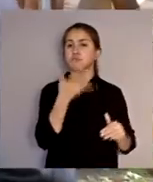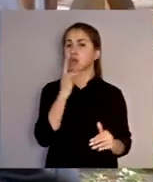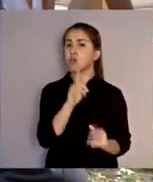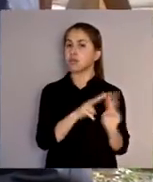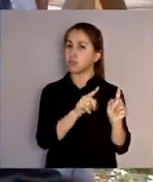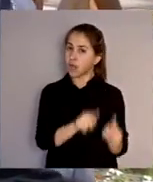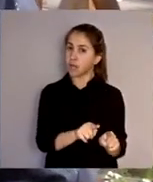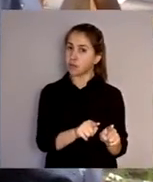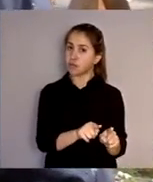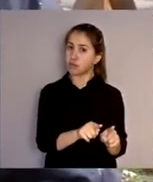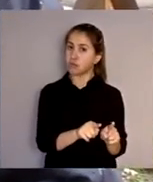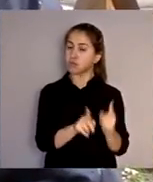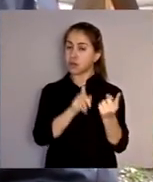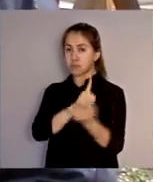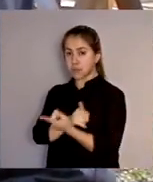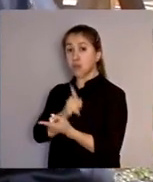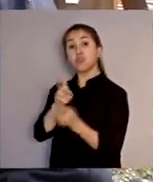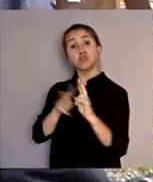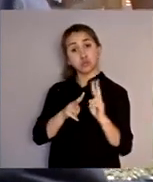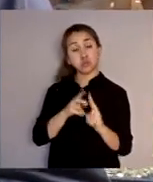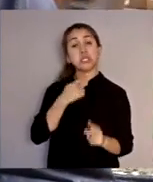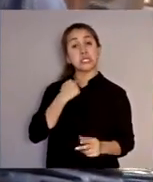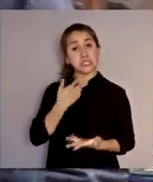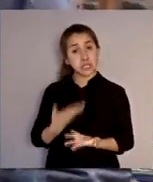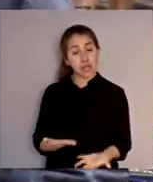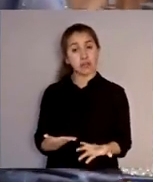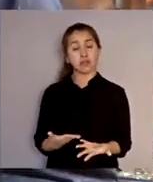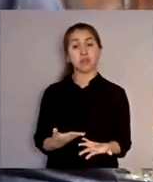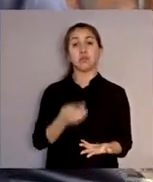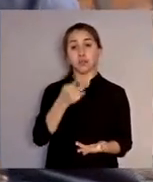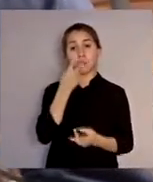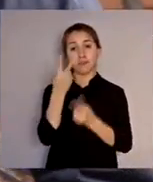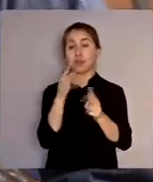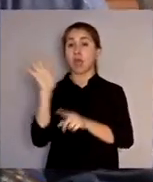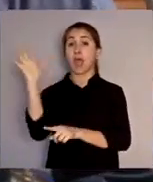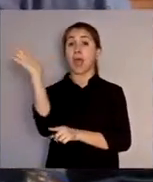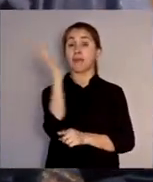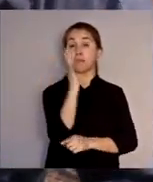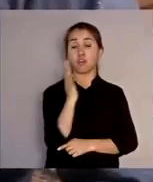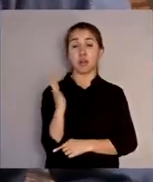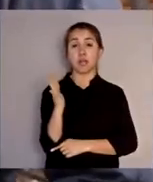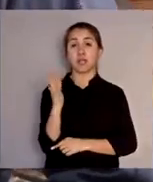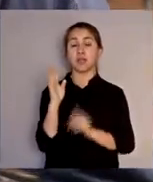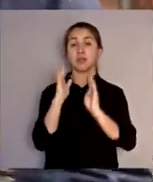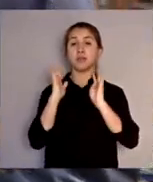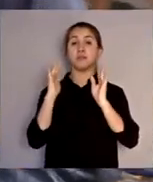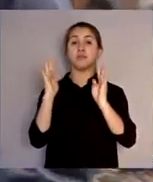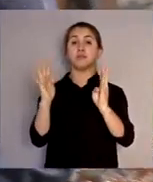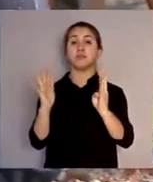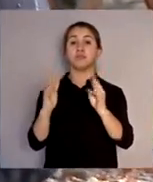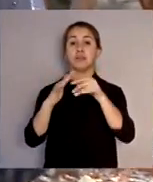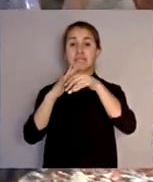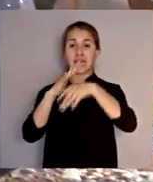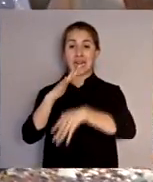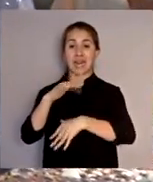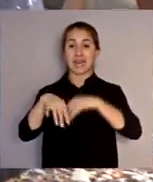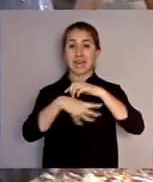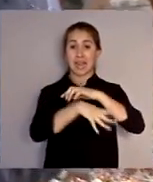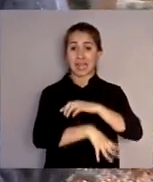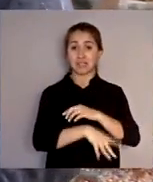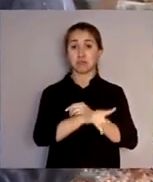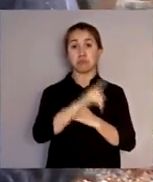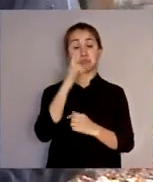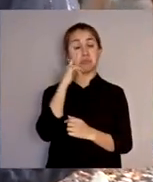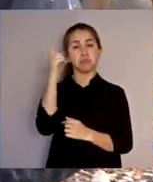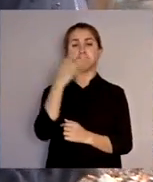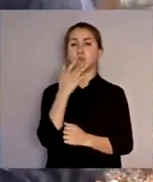qué no hacemos esta cosa así? Y es una solución interesante. Como ustedes vieron los árboles a la entrada, ¿no es cierto?, con las raíces. Ese fue alguien que